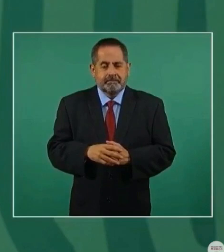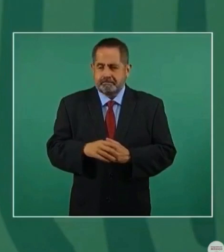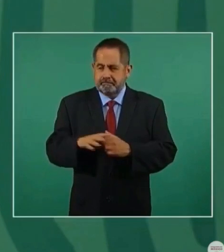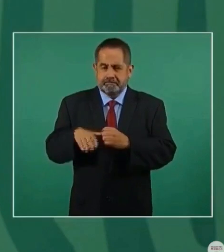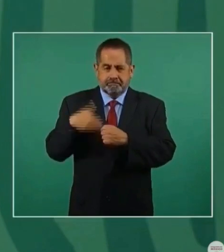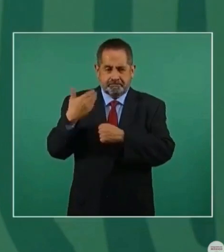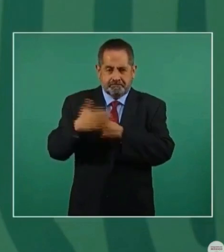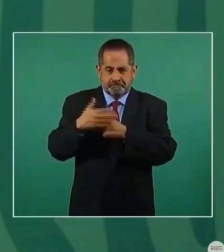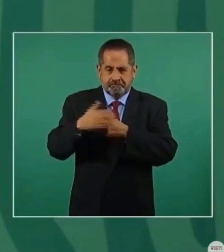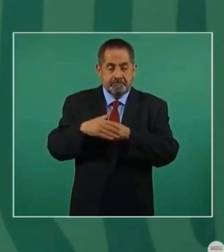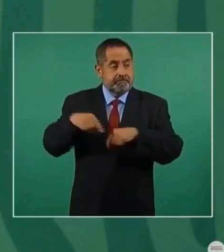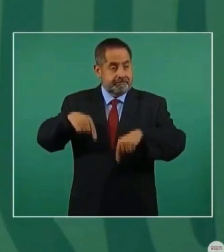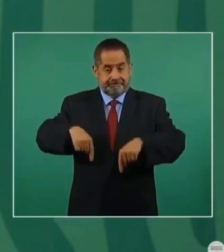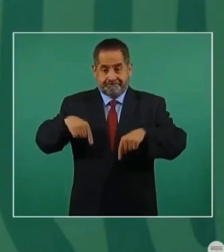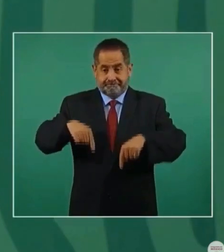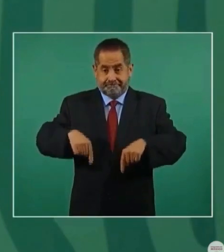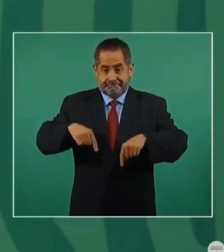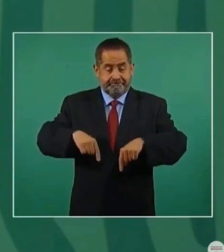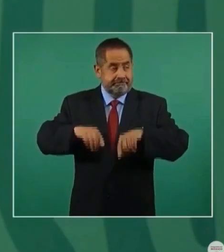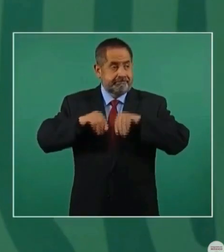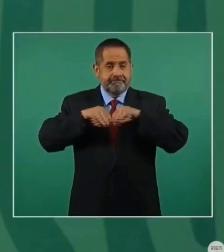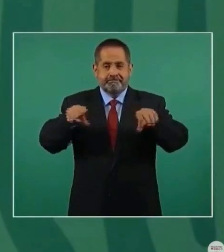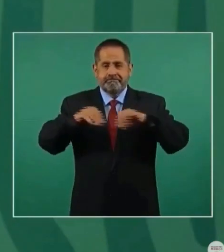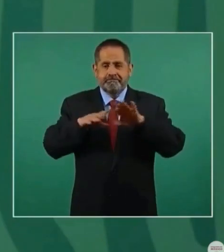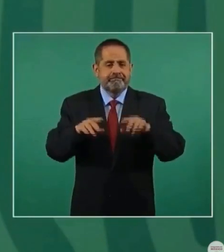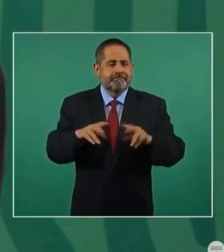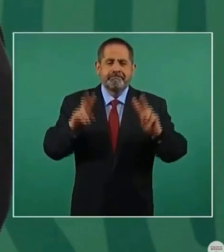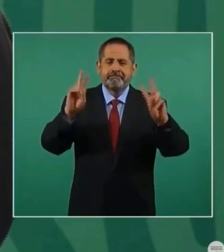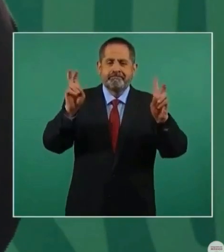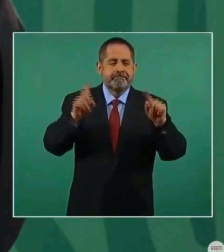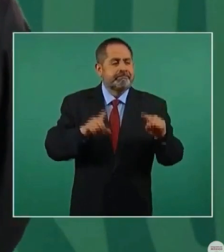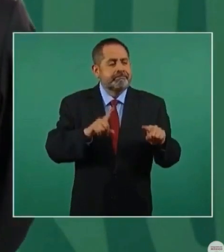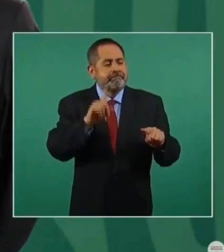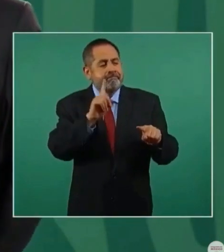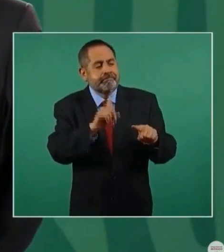una sección de quién es quién